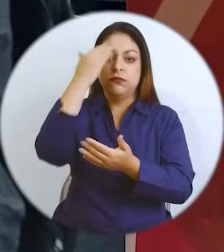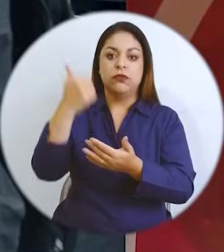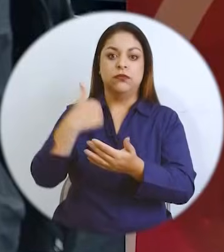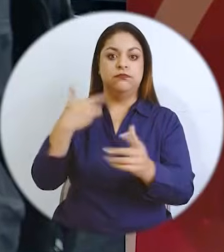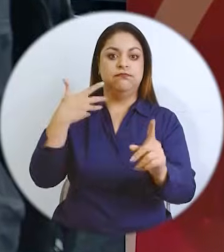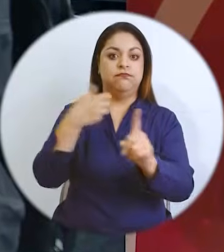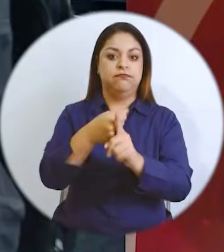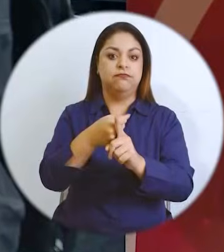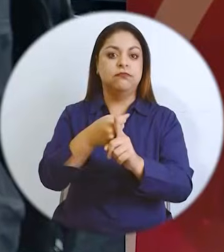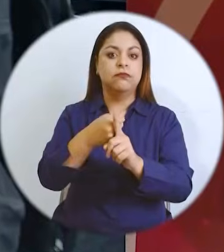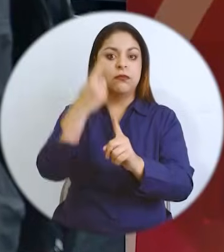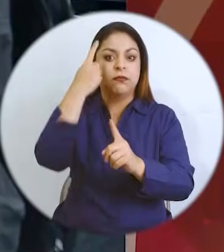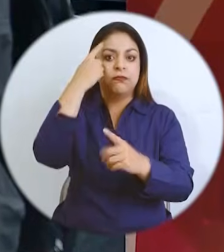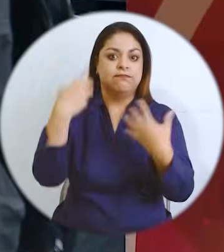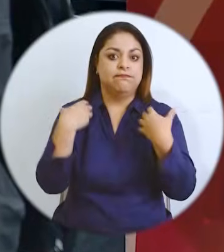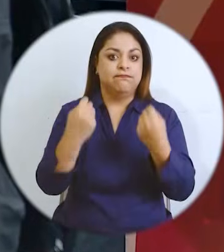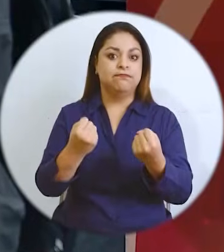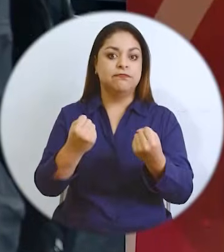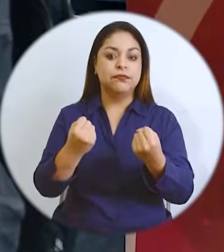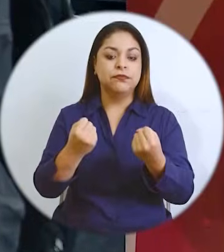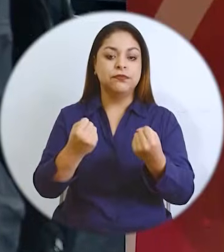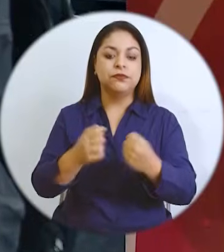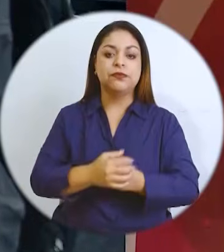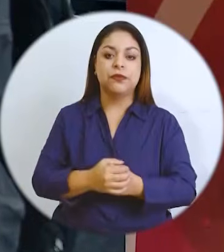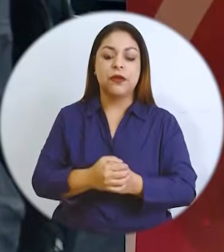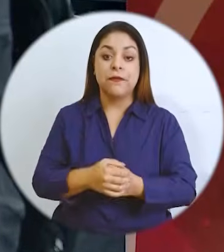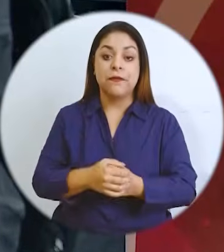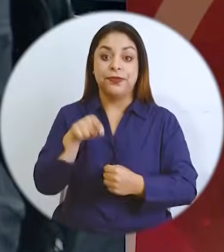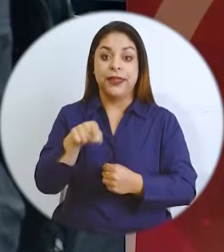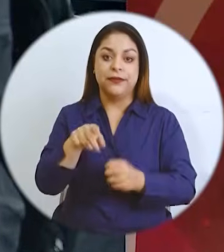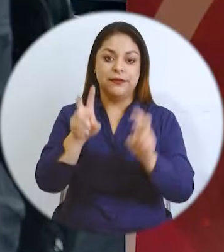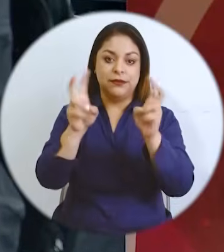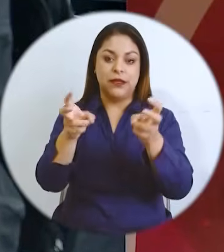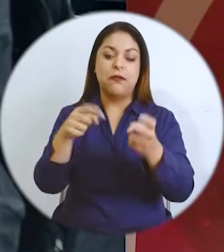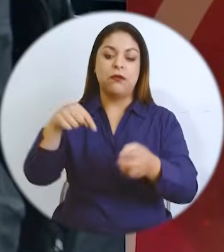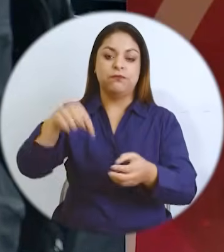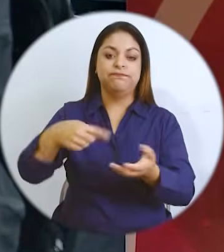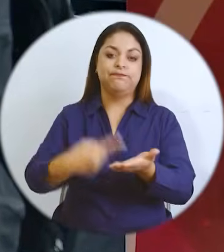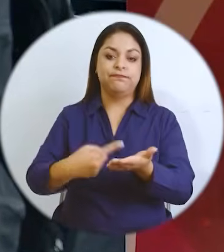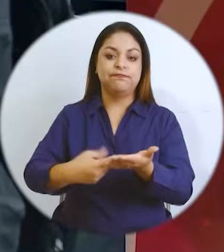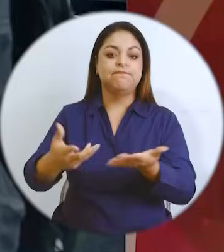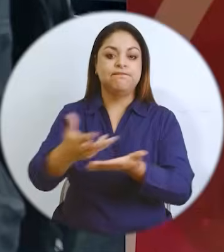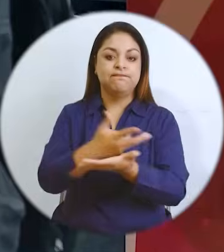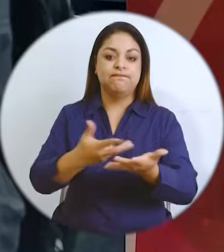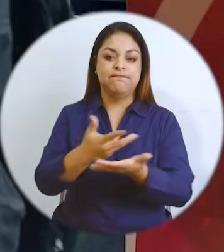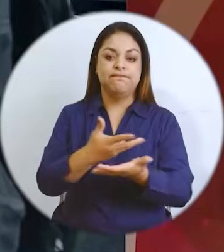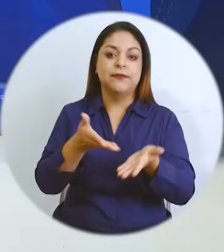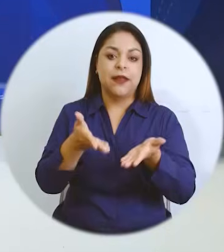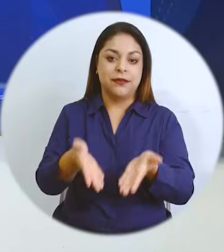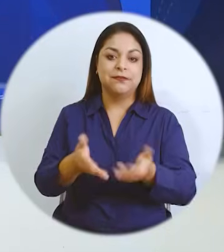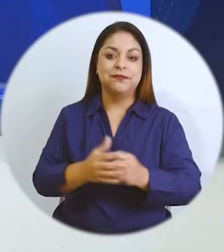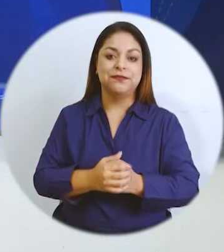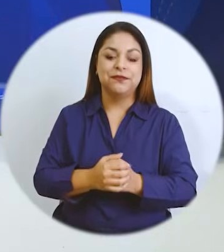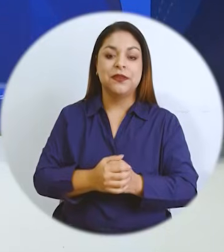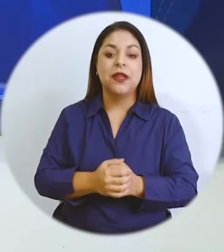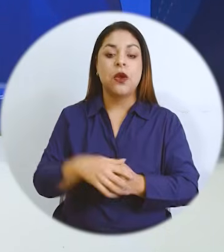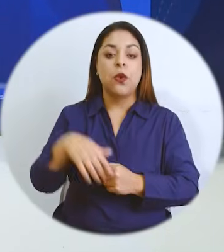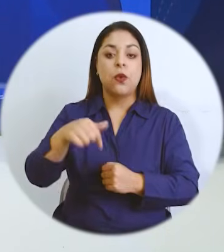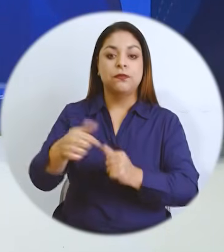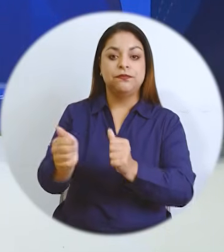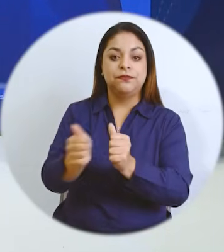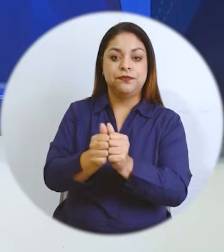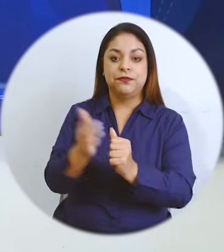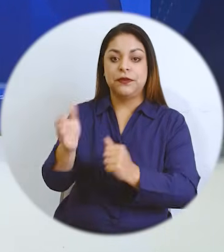impacto directo sobre la salud humana. Y precisamente de ese tema vamos a hablar hoy acá en Una Mirada. Para ello nos